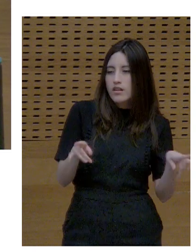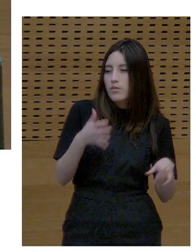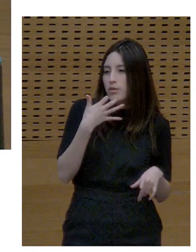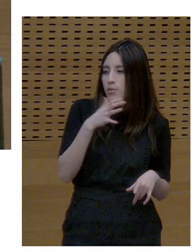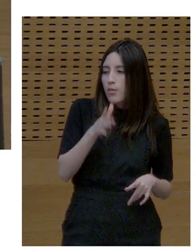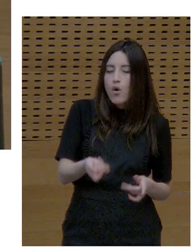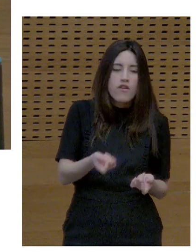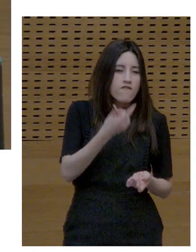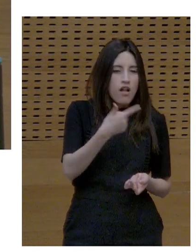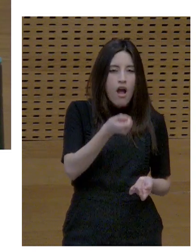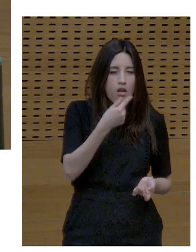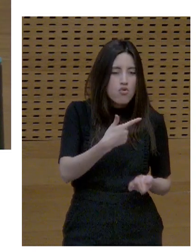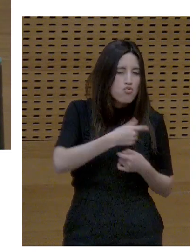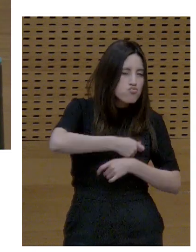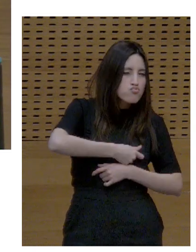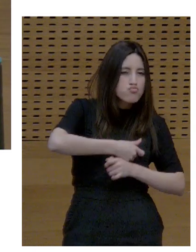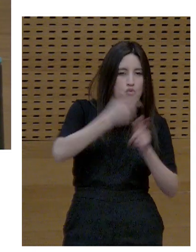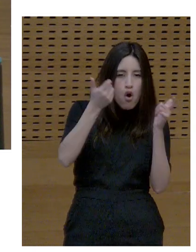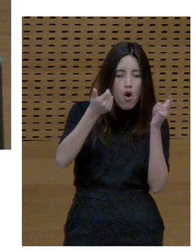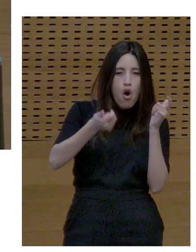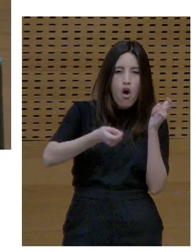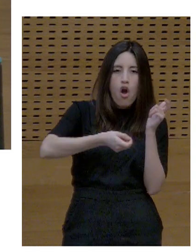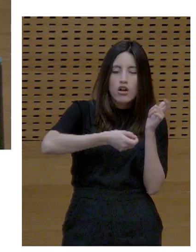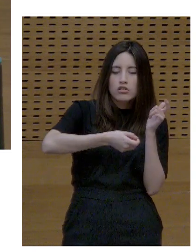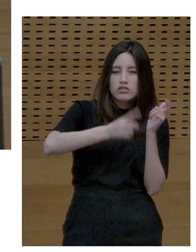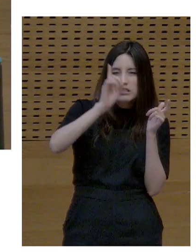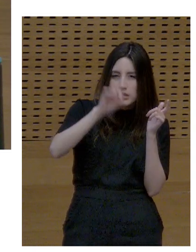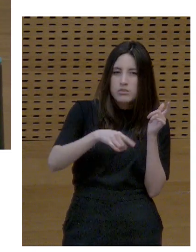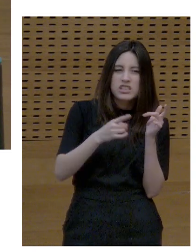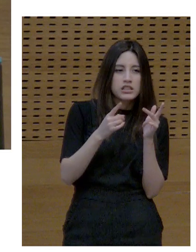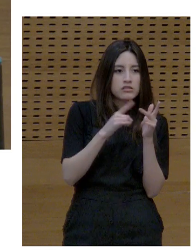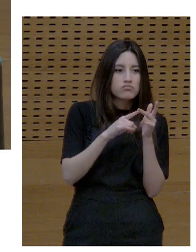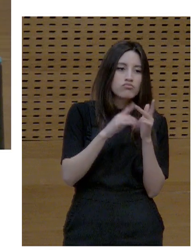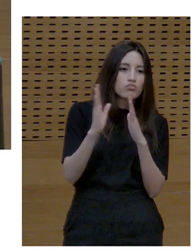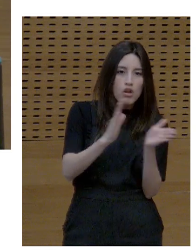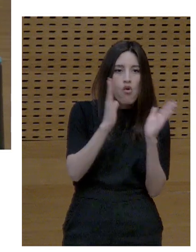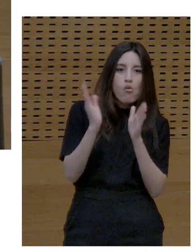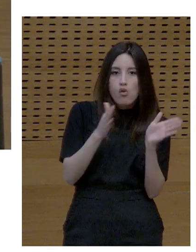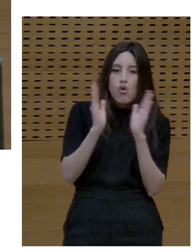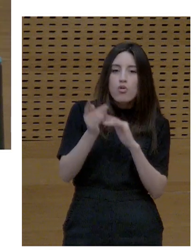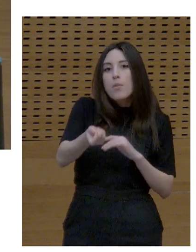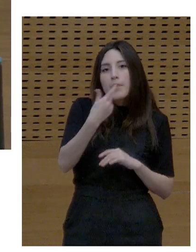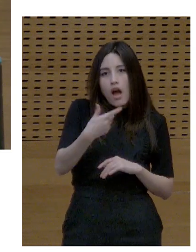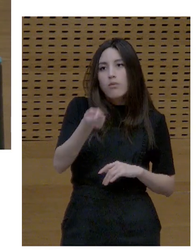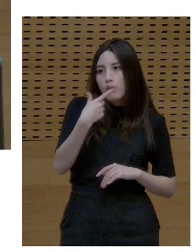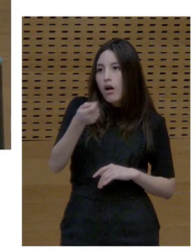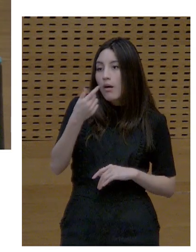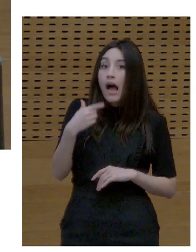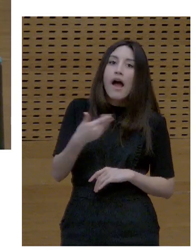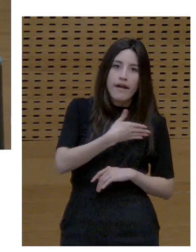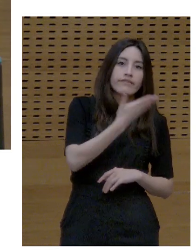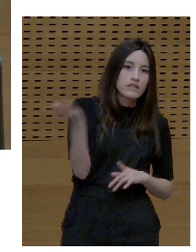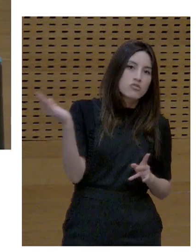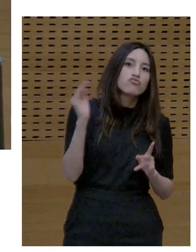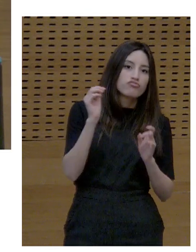de levodopa, de una forma más pulsátil, y parece que esa forma sí que